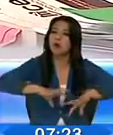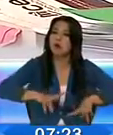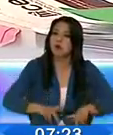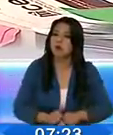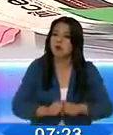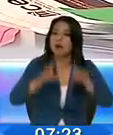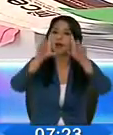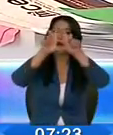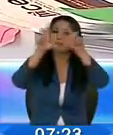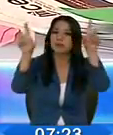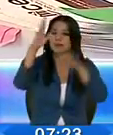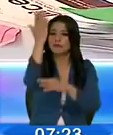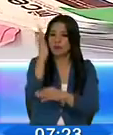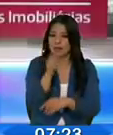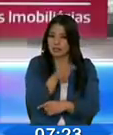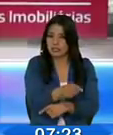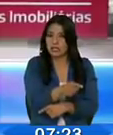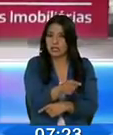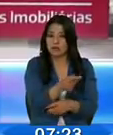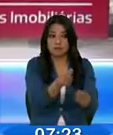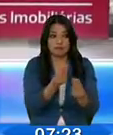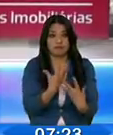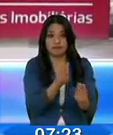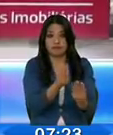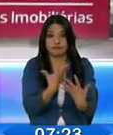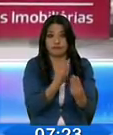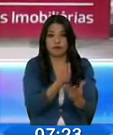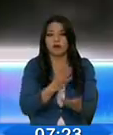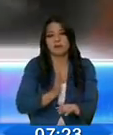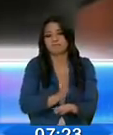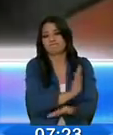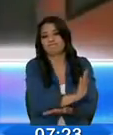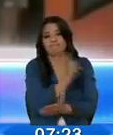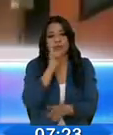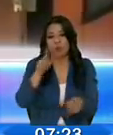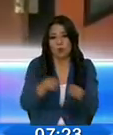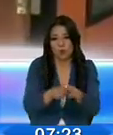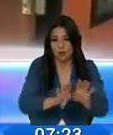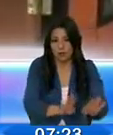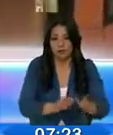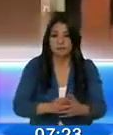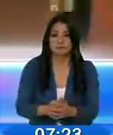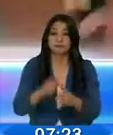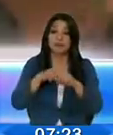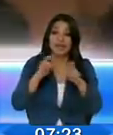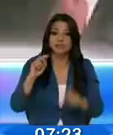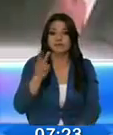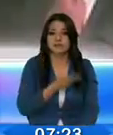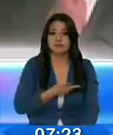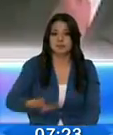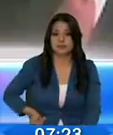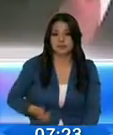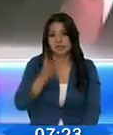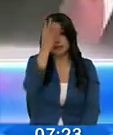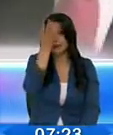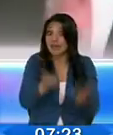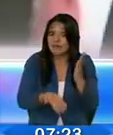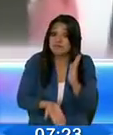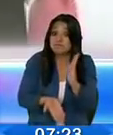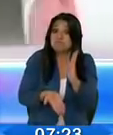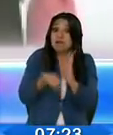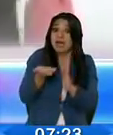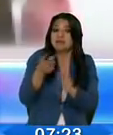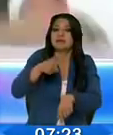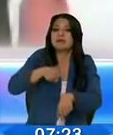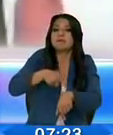relacionado a los actos de corrupción de la brasilera Odebrecht. Y el contrario, al ex vicepresidente Jorge Glass se le podría incrementar la pena privativa de